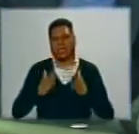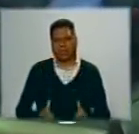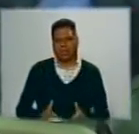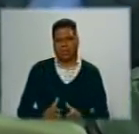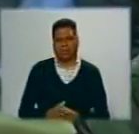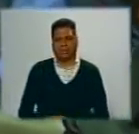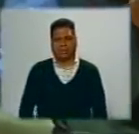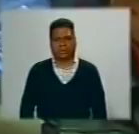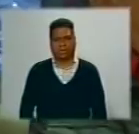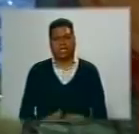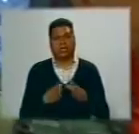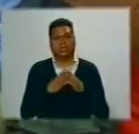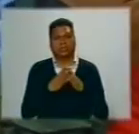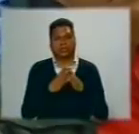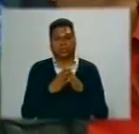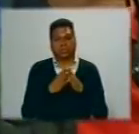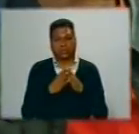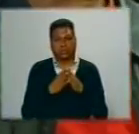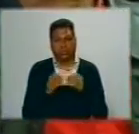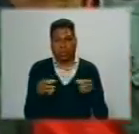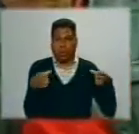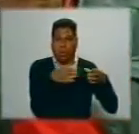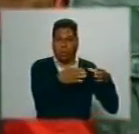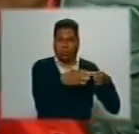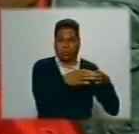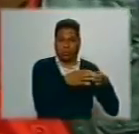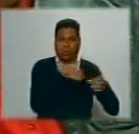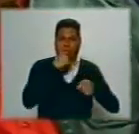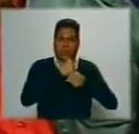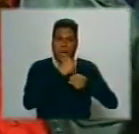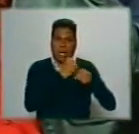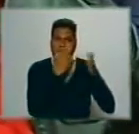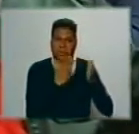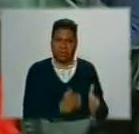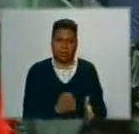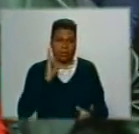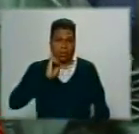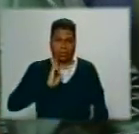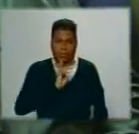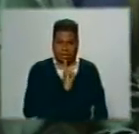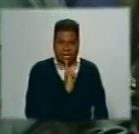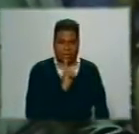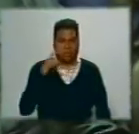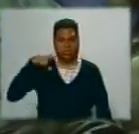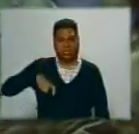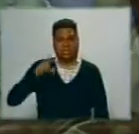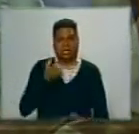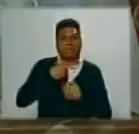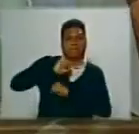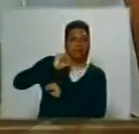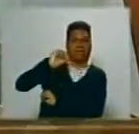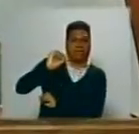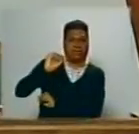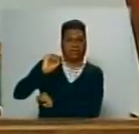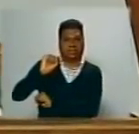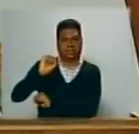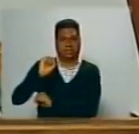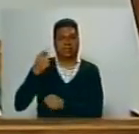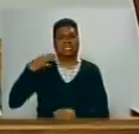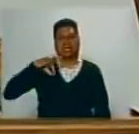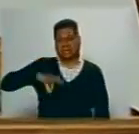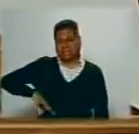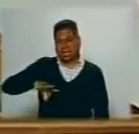de la Central Bolivariana Socialista de Trabajadores, la necesidad de la defensa del